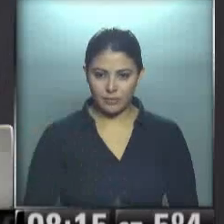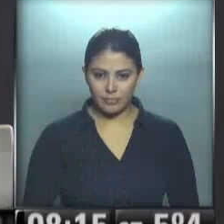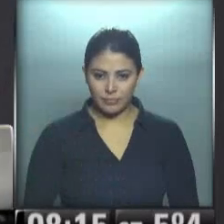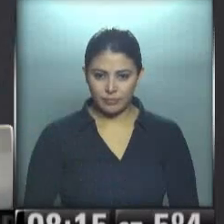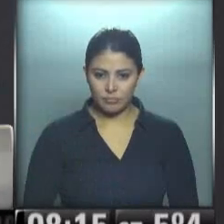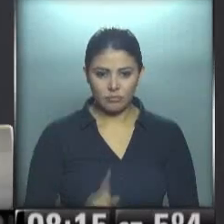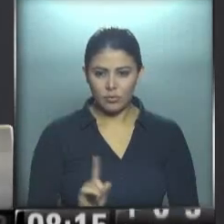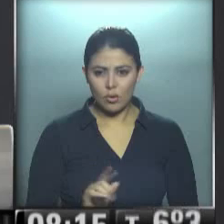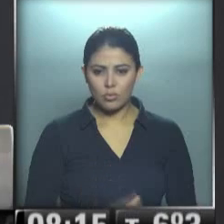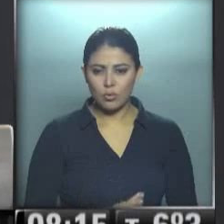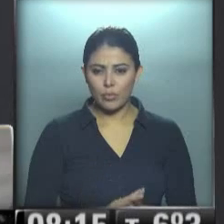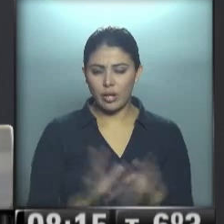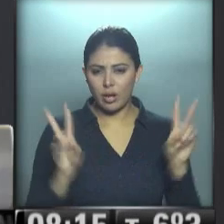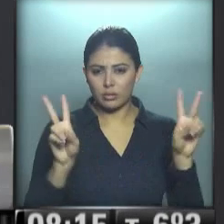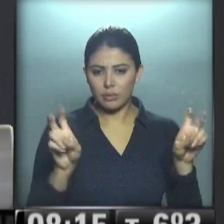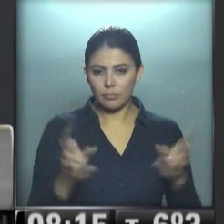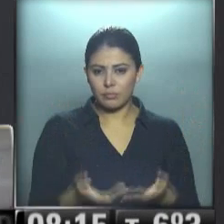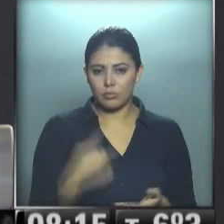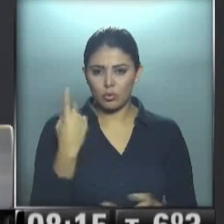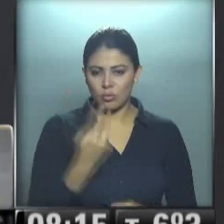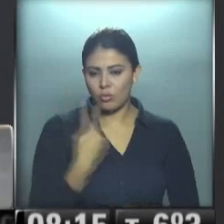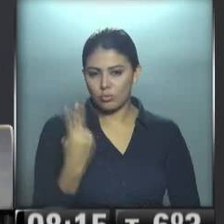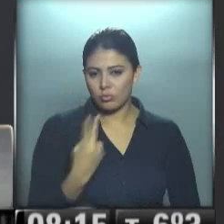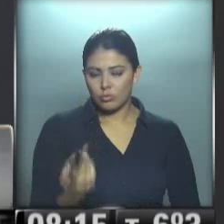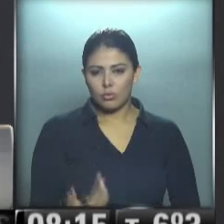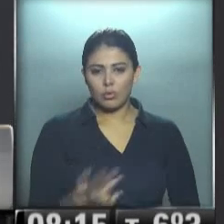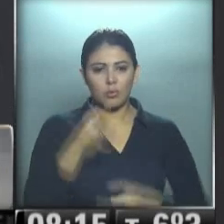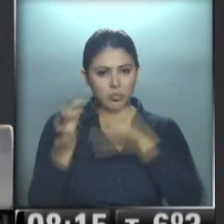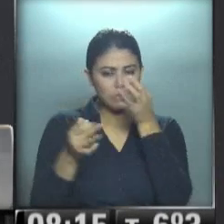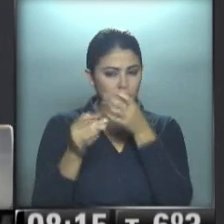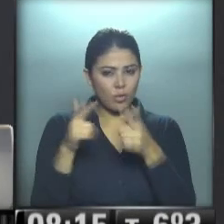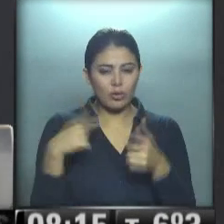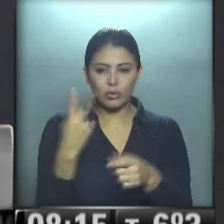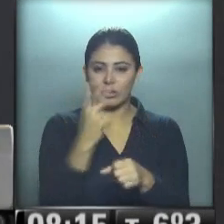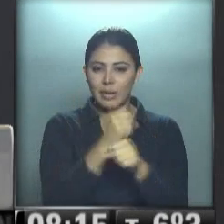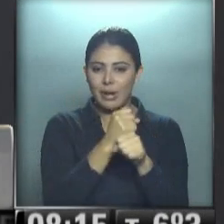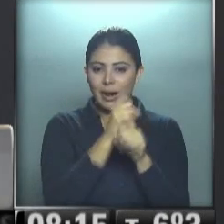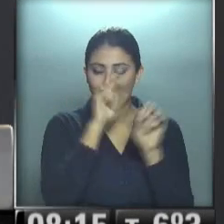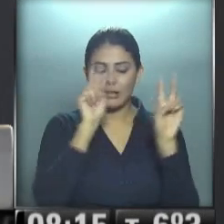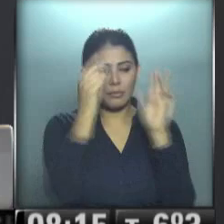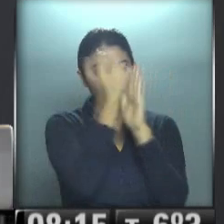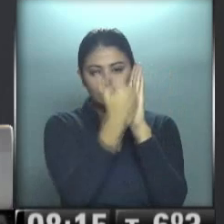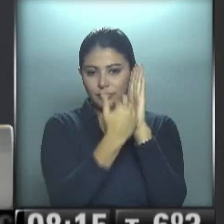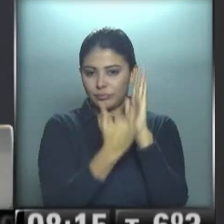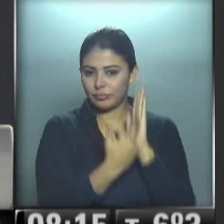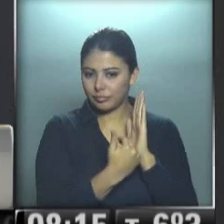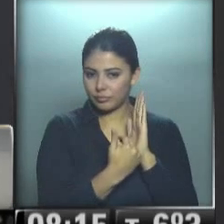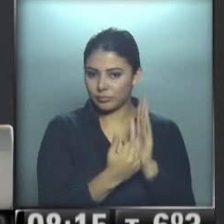no respecto a esta cuestión no hemos tenido diálogo porque trabajamos en temas de agenda